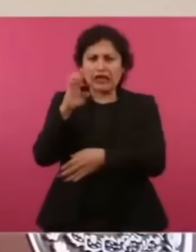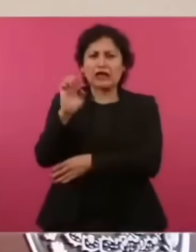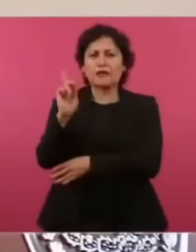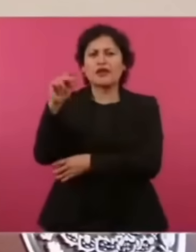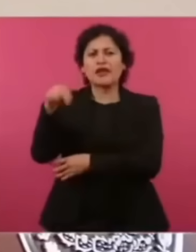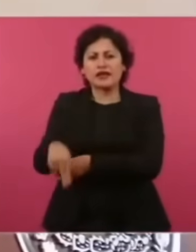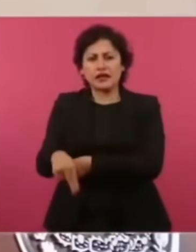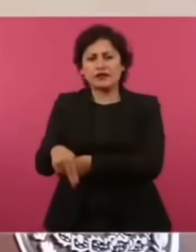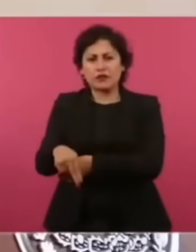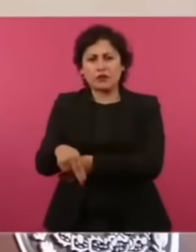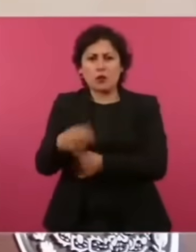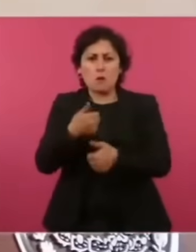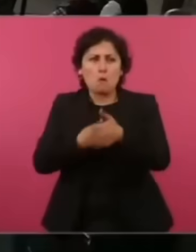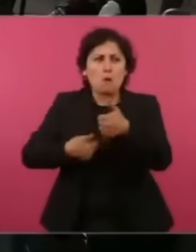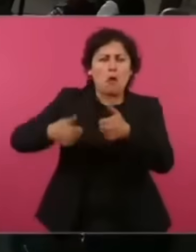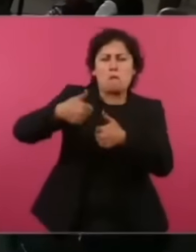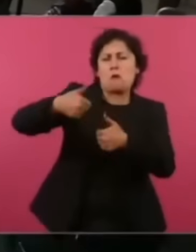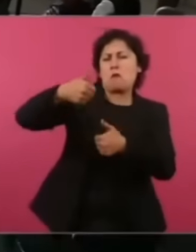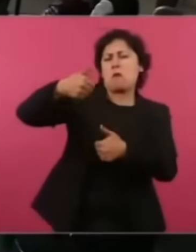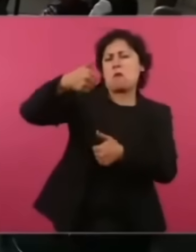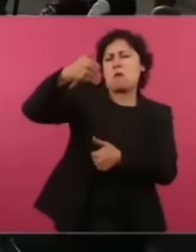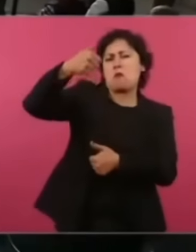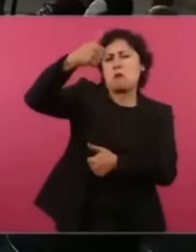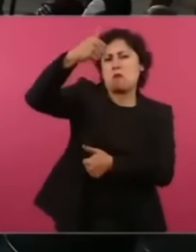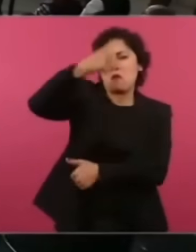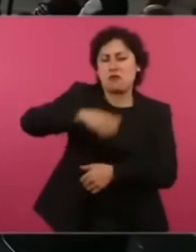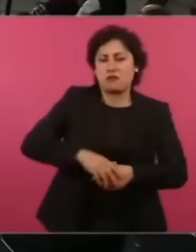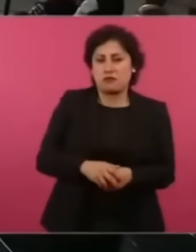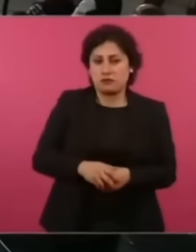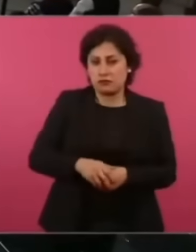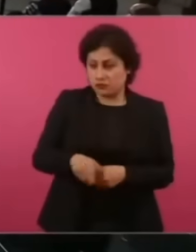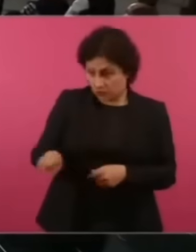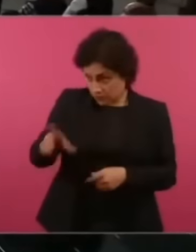¿Tienes algo ahí? Bueno,